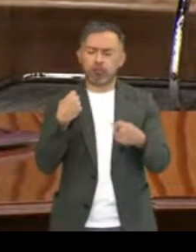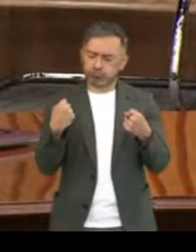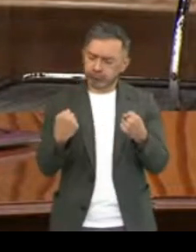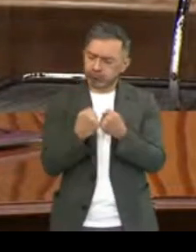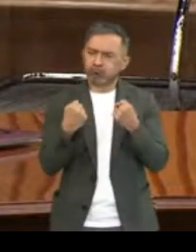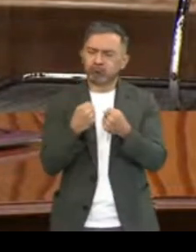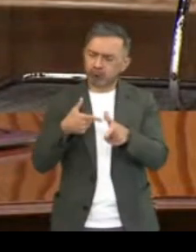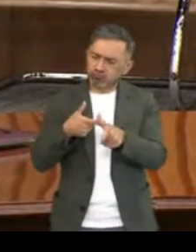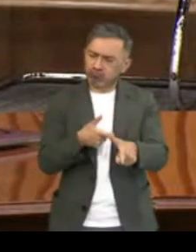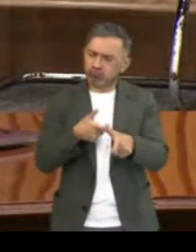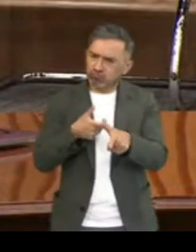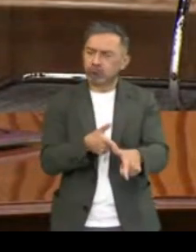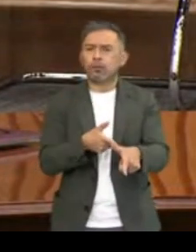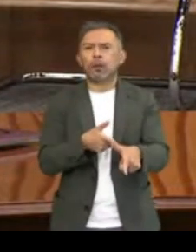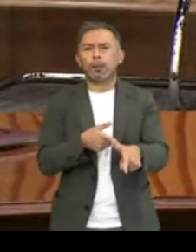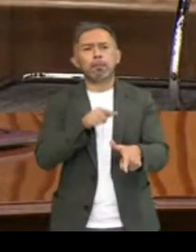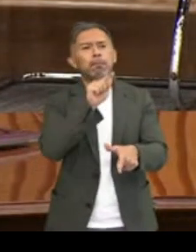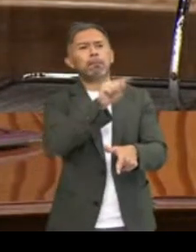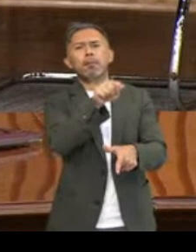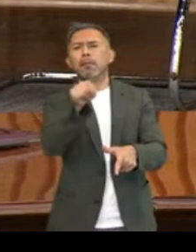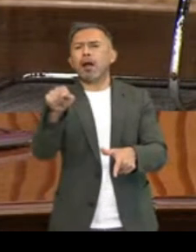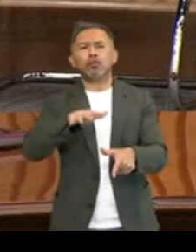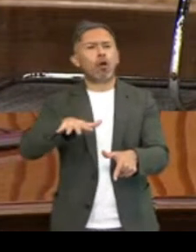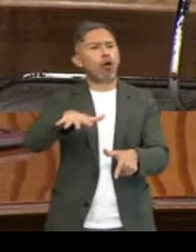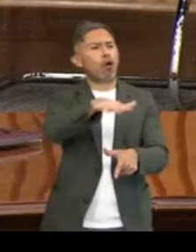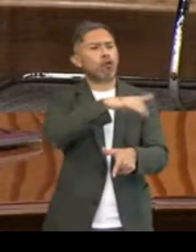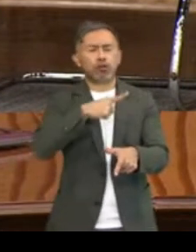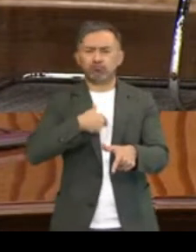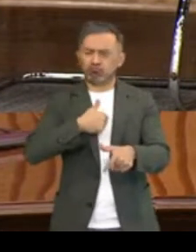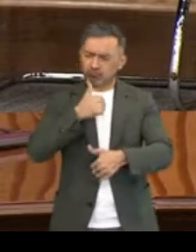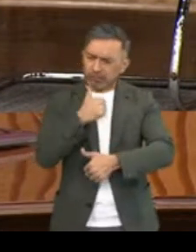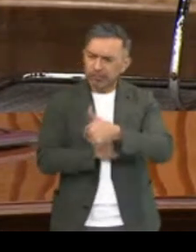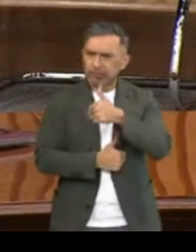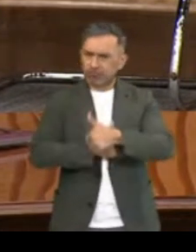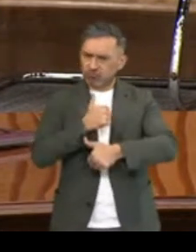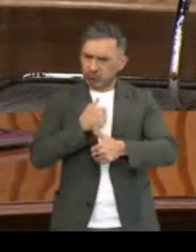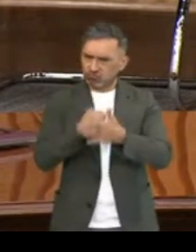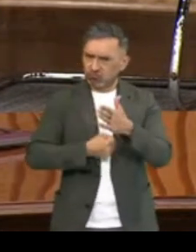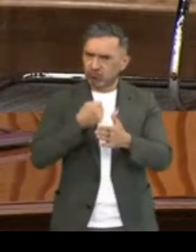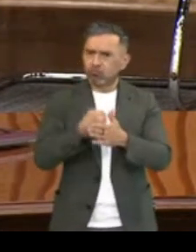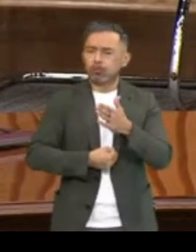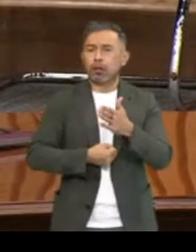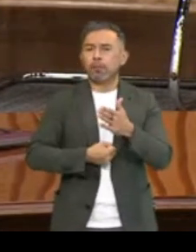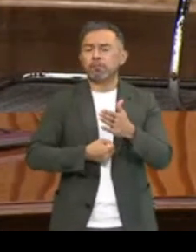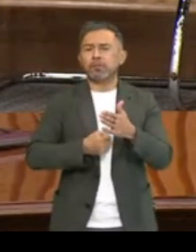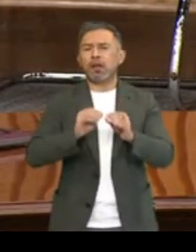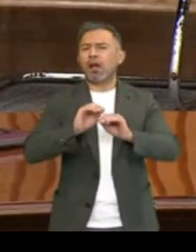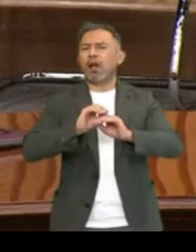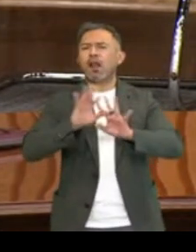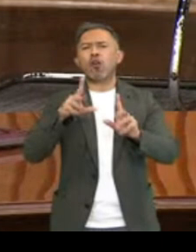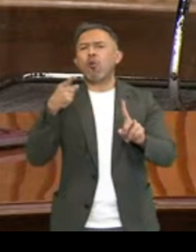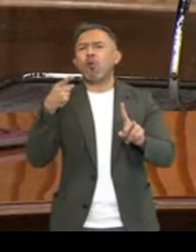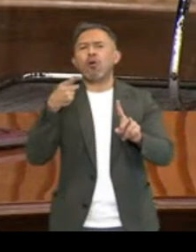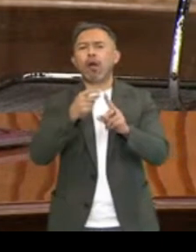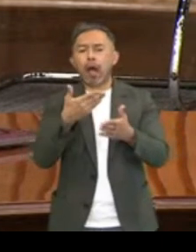espacios para dejar claro de que lo que se trata en esta situación es de conseguir una